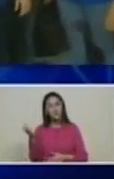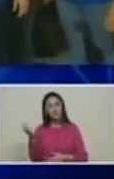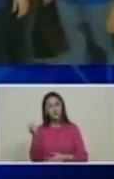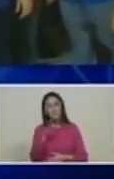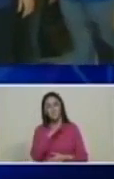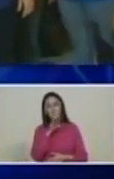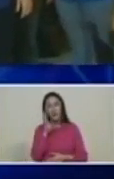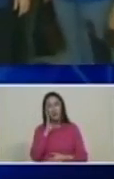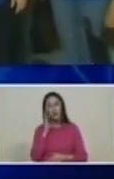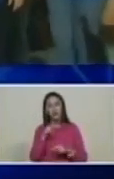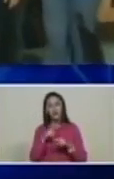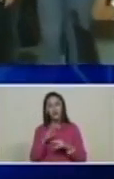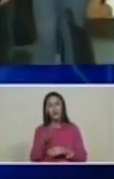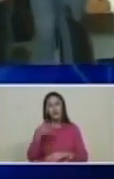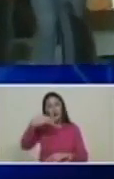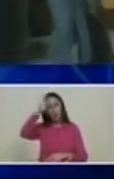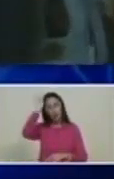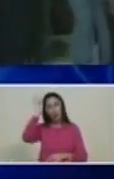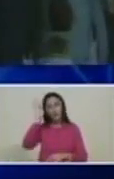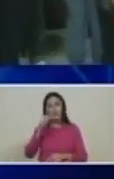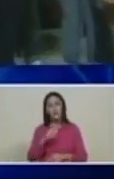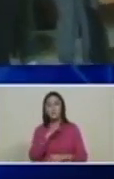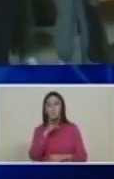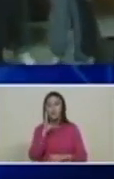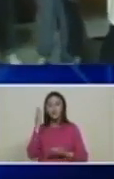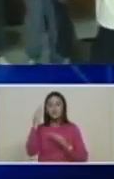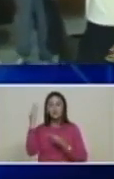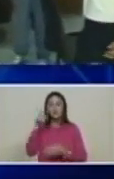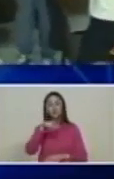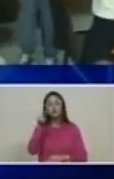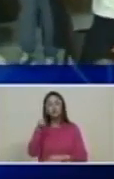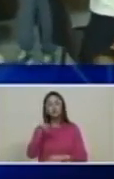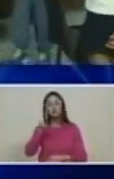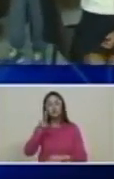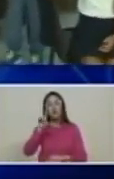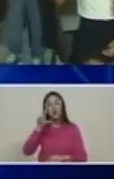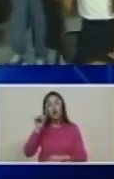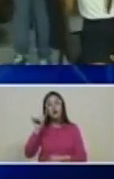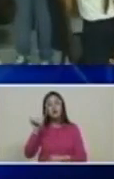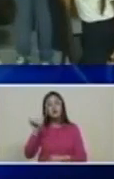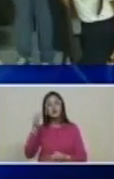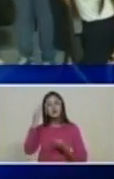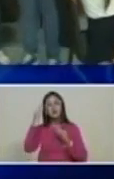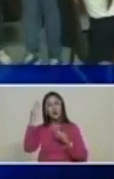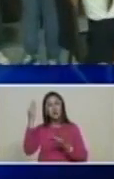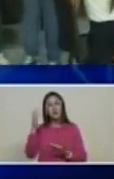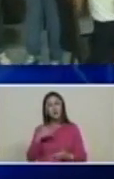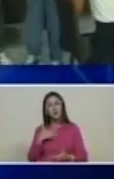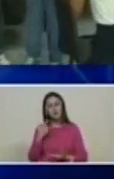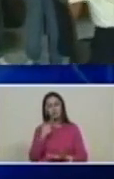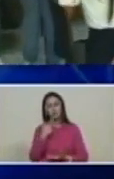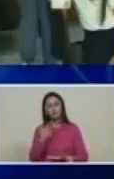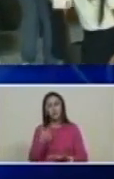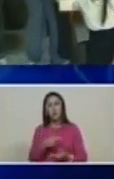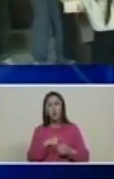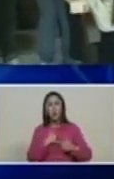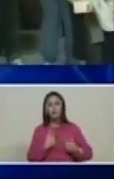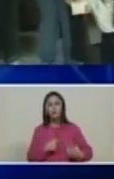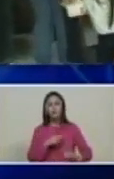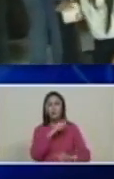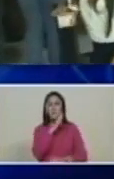de nuestro querido Robert Serra. Yo quisiera que Zulay nos diera un saludo desde el corazón de una madre, de